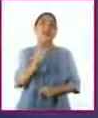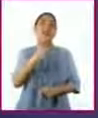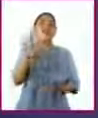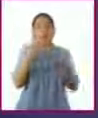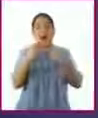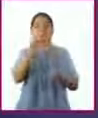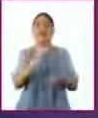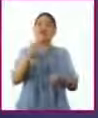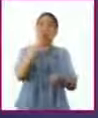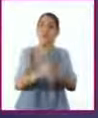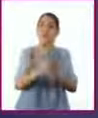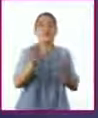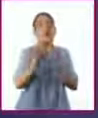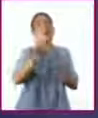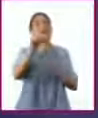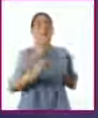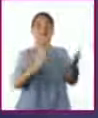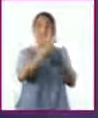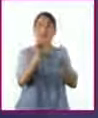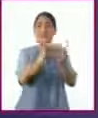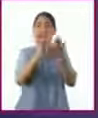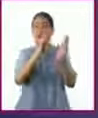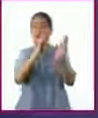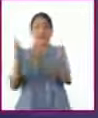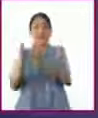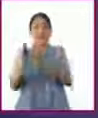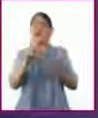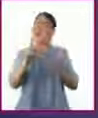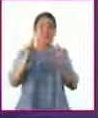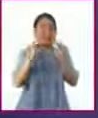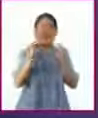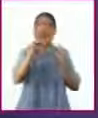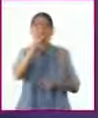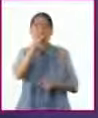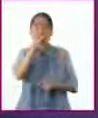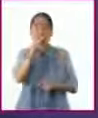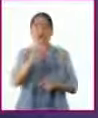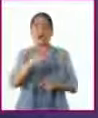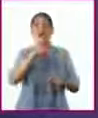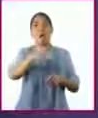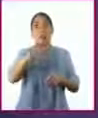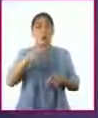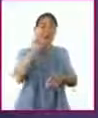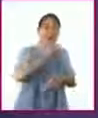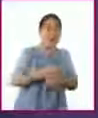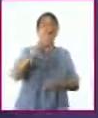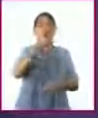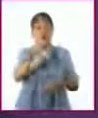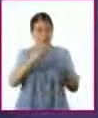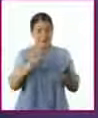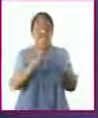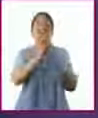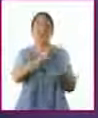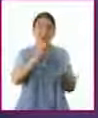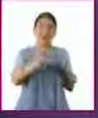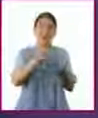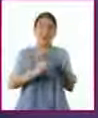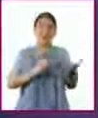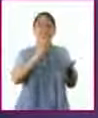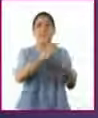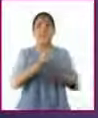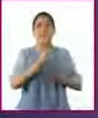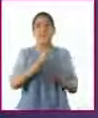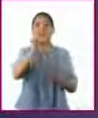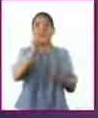ir a una biblioteca todavía. No se preocupen, nunca es tarde. También una opción que puede estar a su alcance son